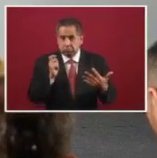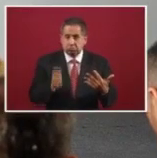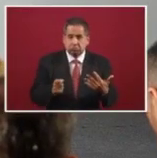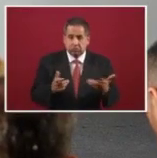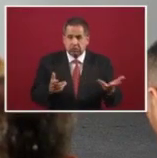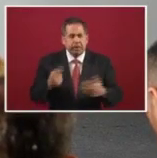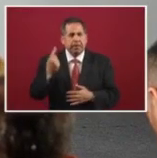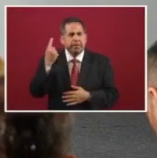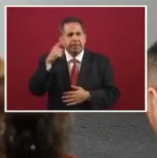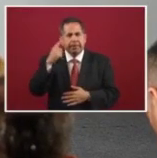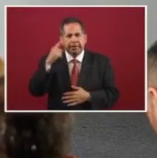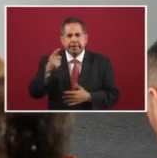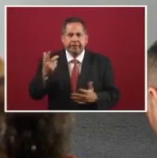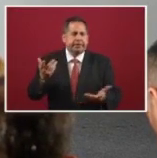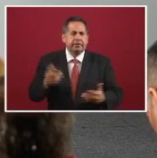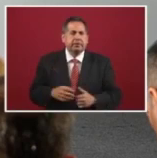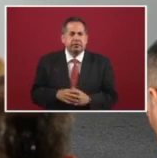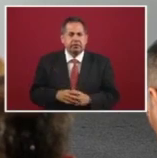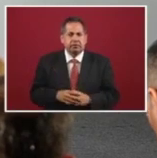para